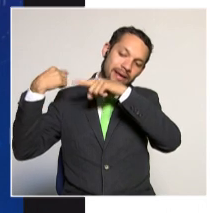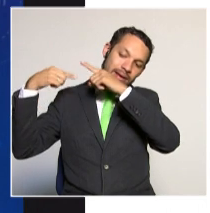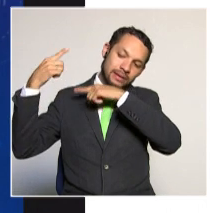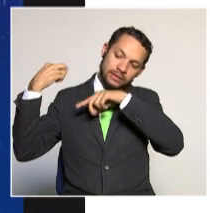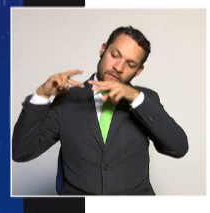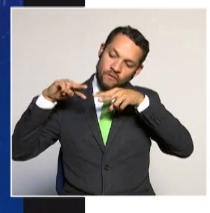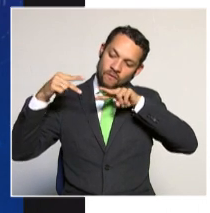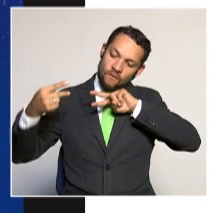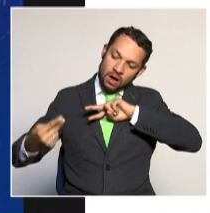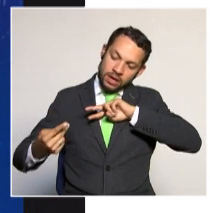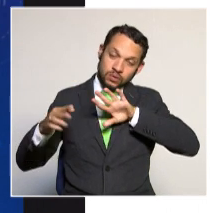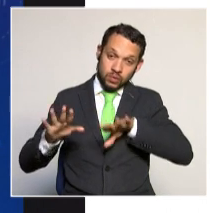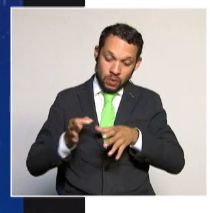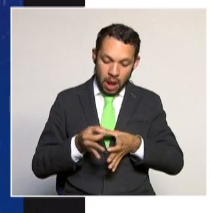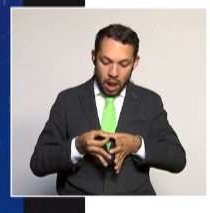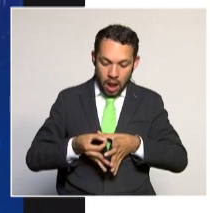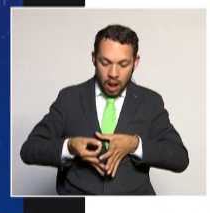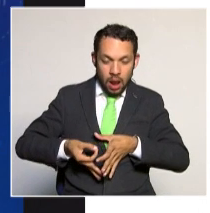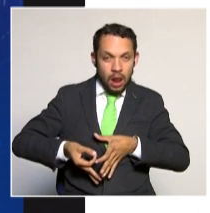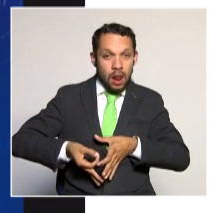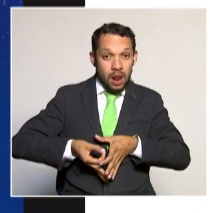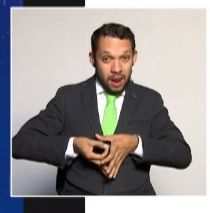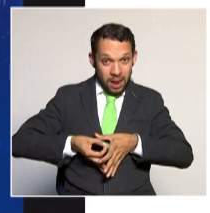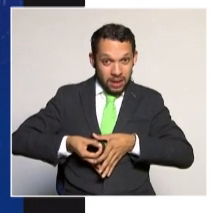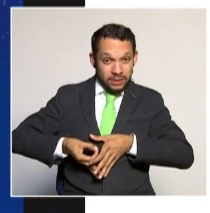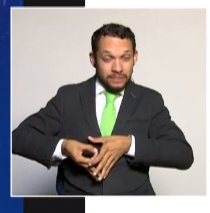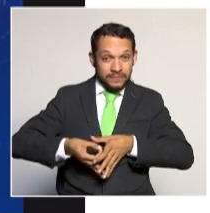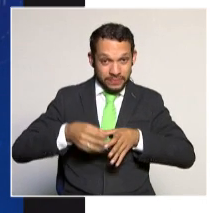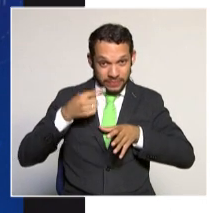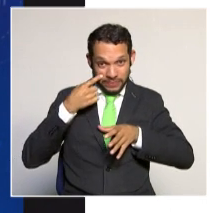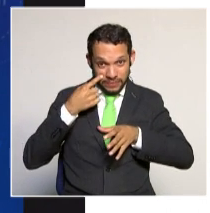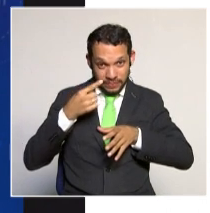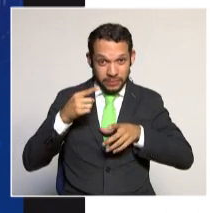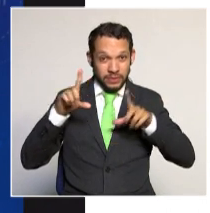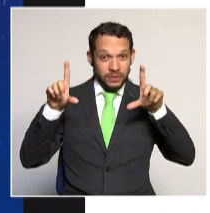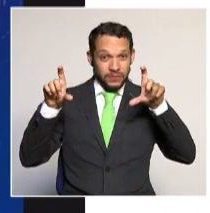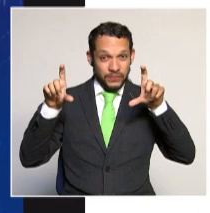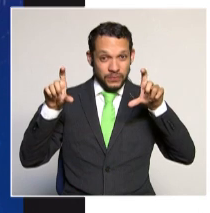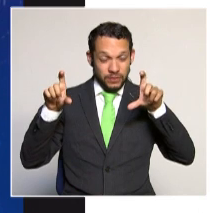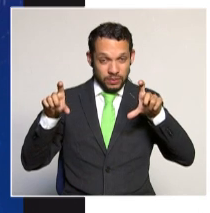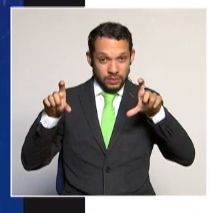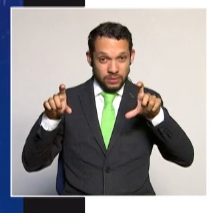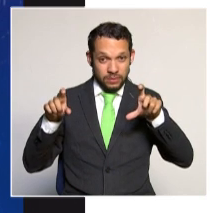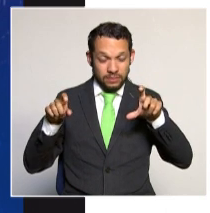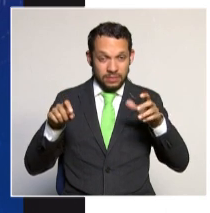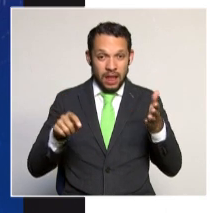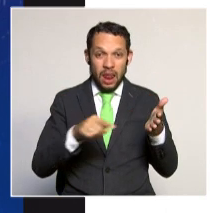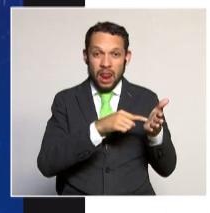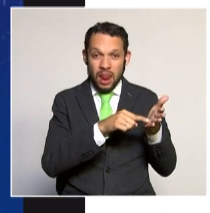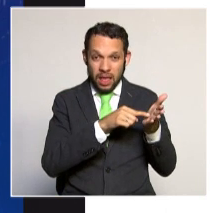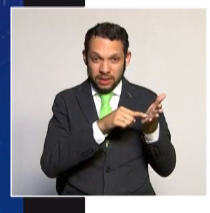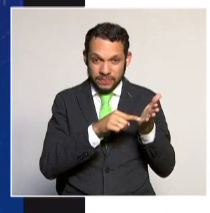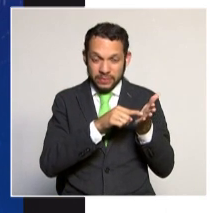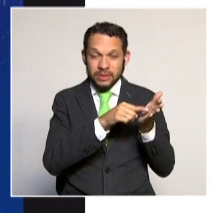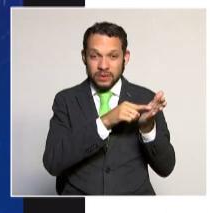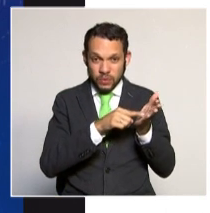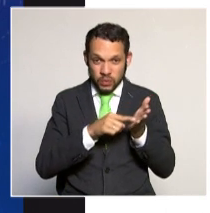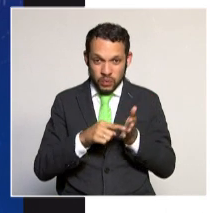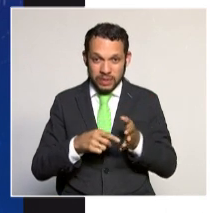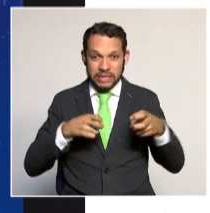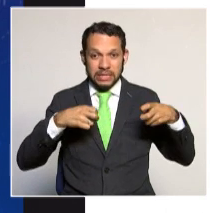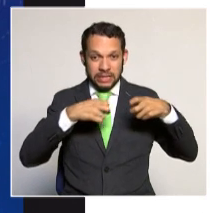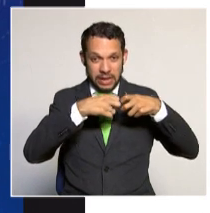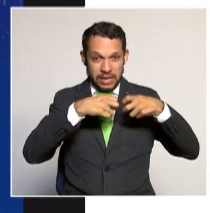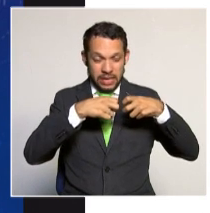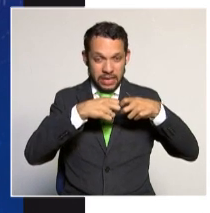Nuestras células, en esta imagen ustedes observan por aquí, voy a colocar aquí, marcar, neuronas. Estas que estoy